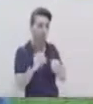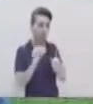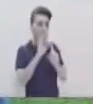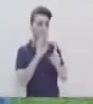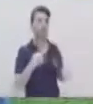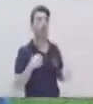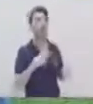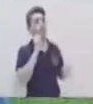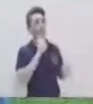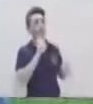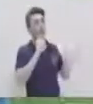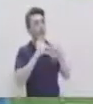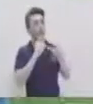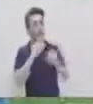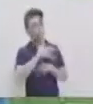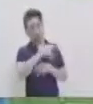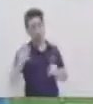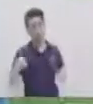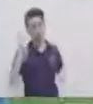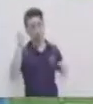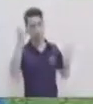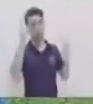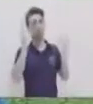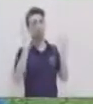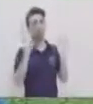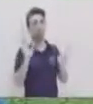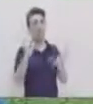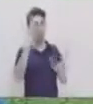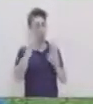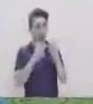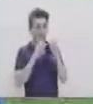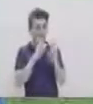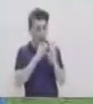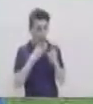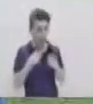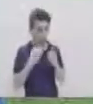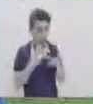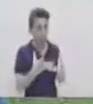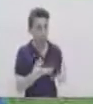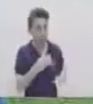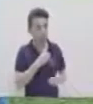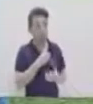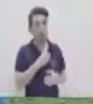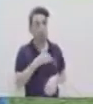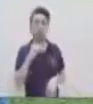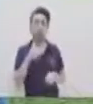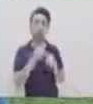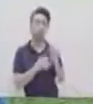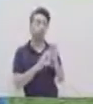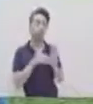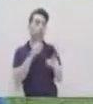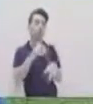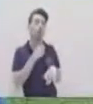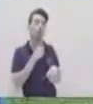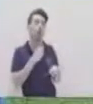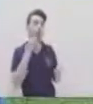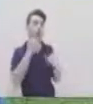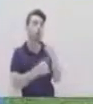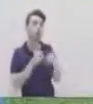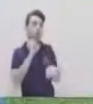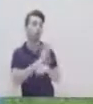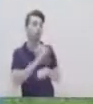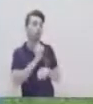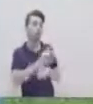poder tener una mejor comunicación y así pues que nos puedan entender de manera perfecta el mensaje que queremos transmitir, ¿verdad? Ya para finalizar, ¿alguna